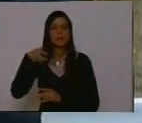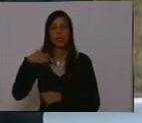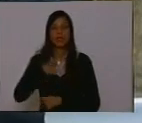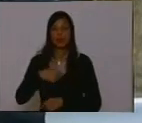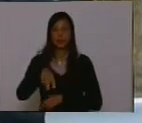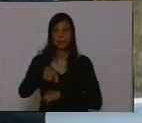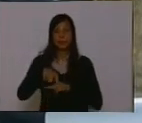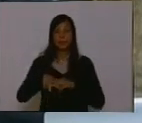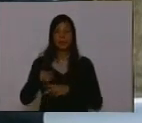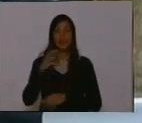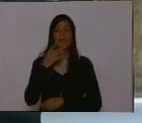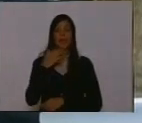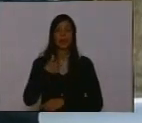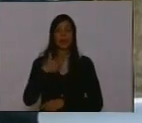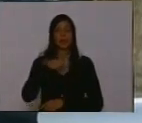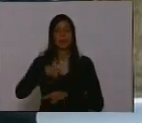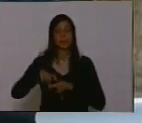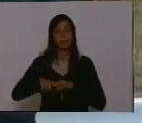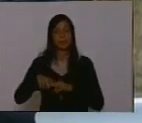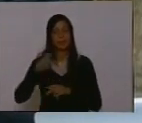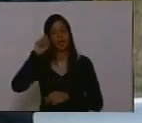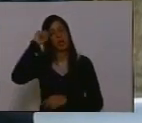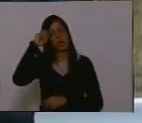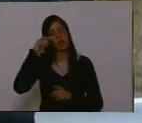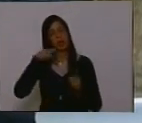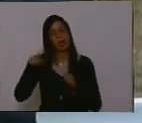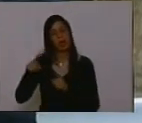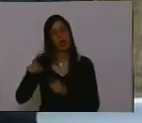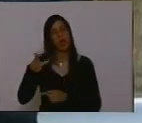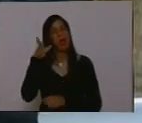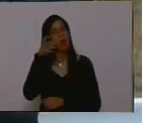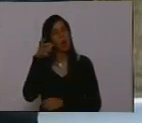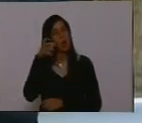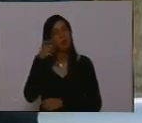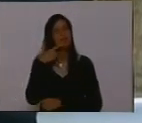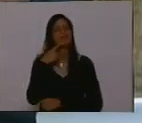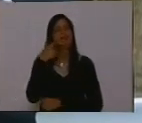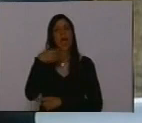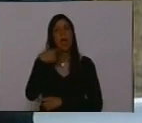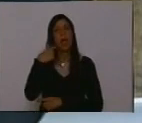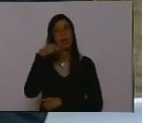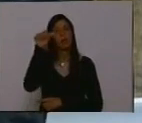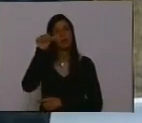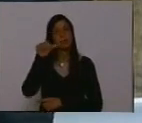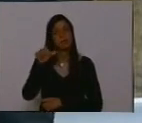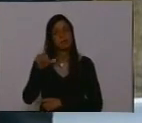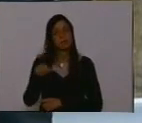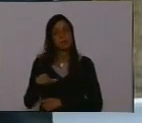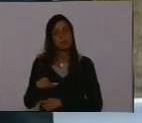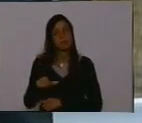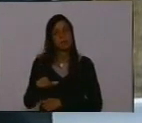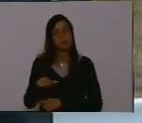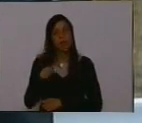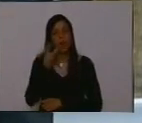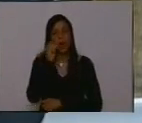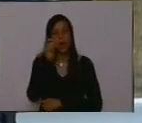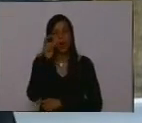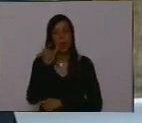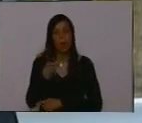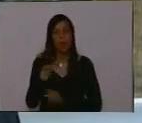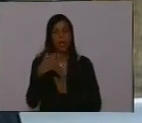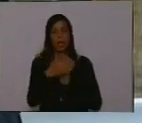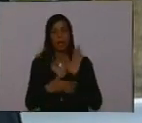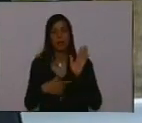sentado cuando oía las palabras no solo de ese extraordinario presentador del